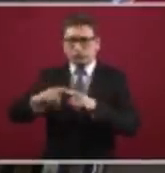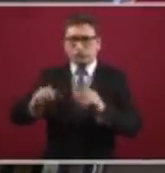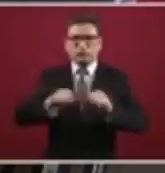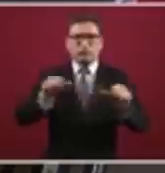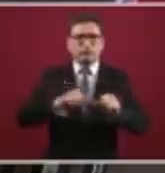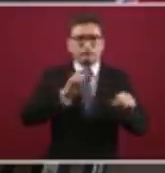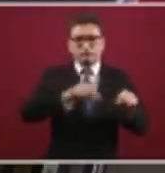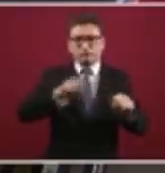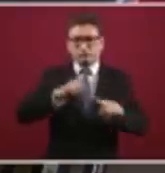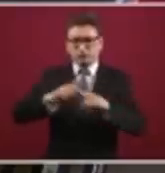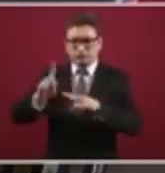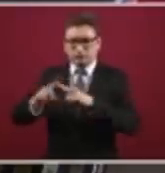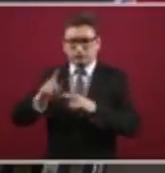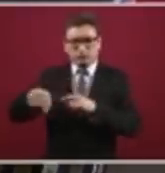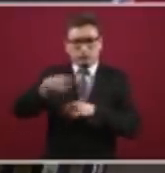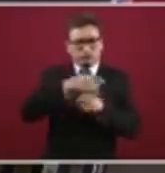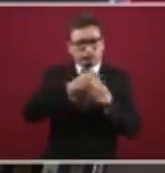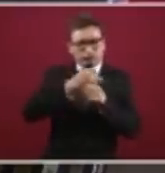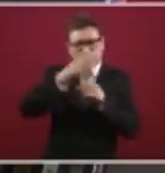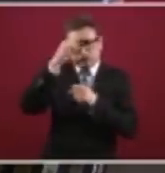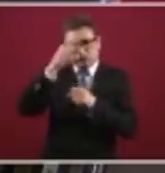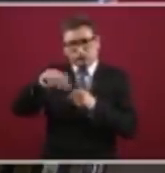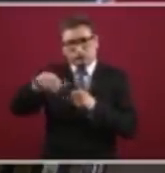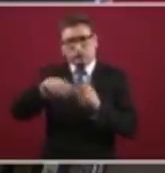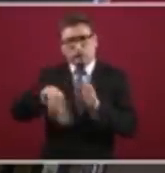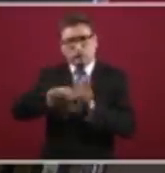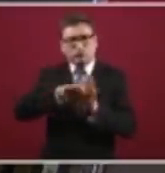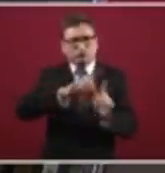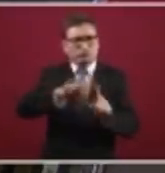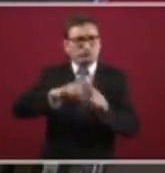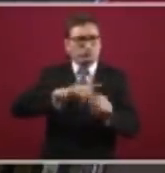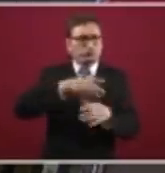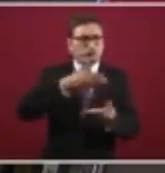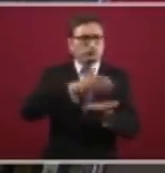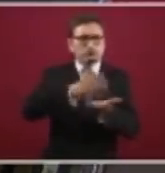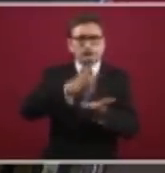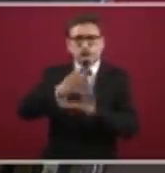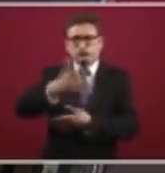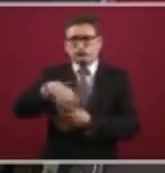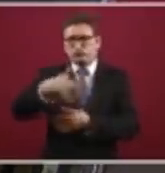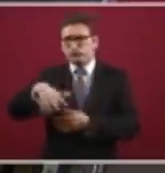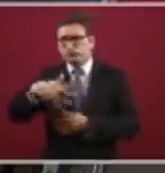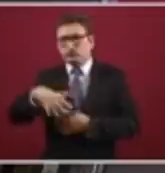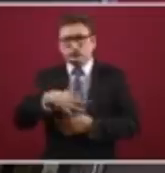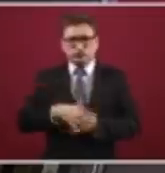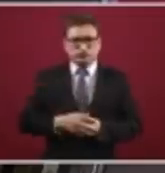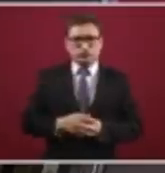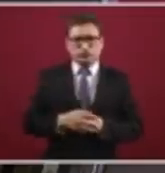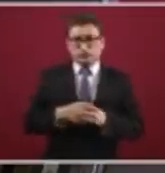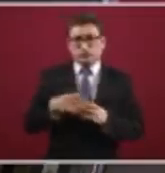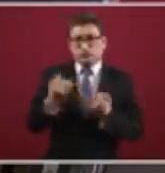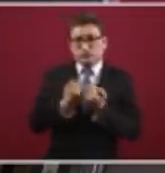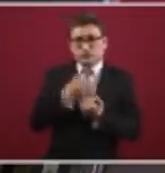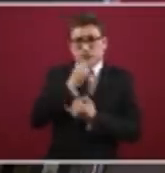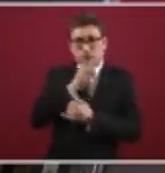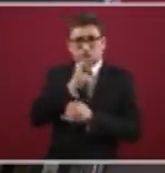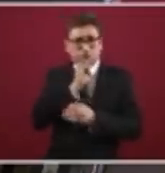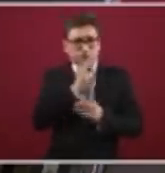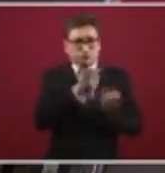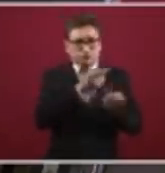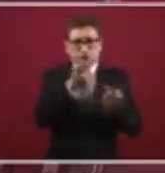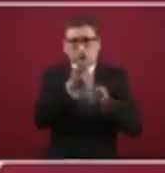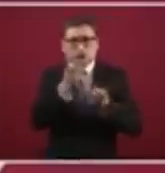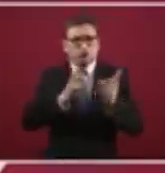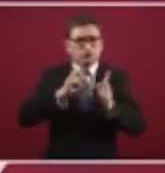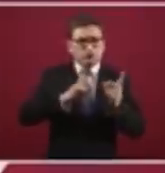inteligencia en donde hubo sin lugar a dudas se despejaron muchas de las dudas nos quedan pendientes solamente